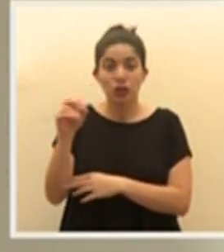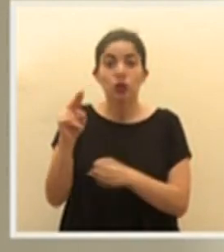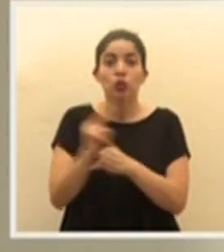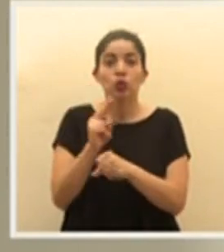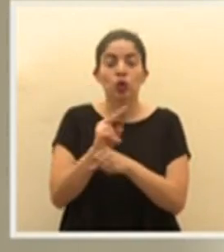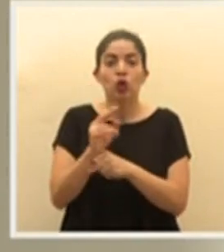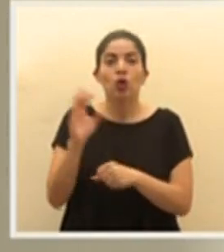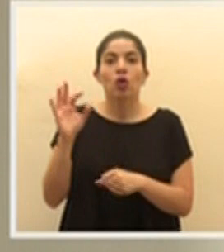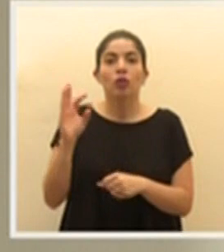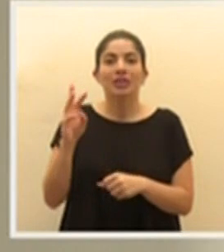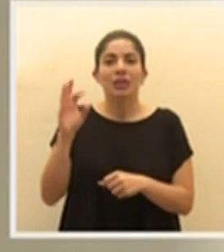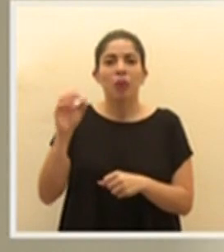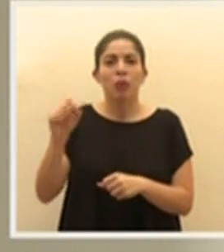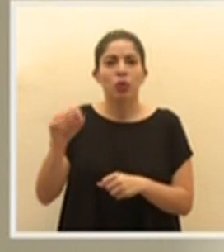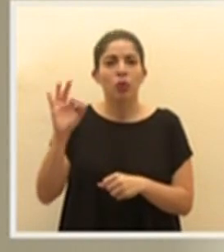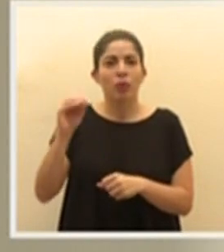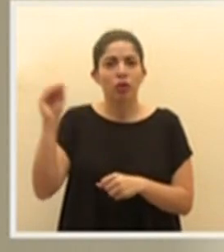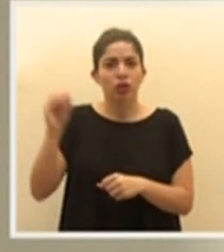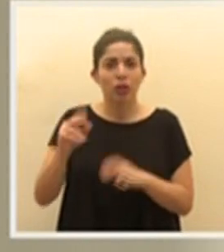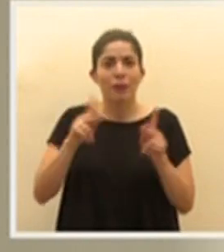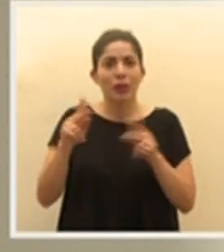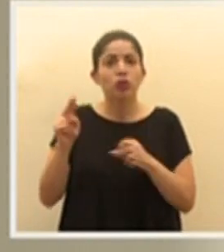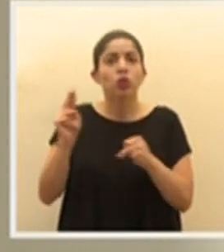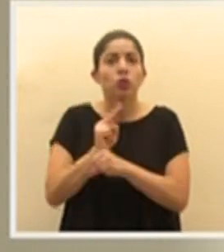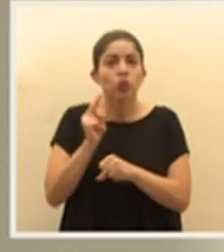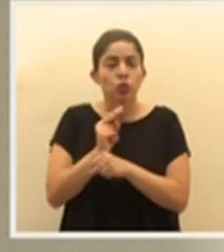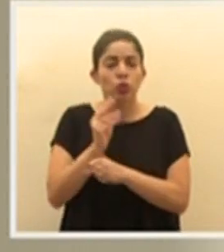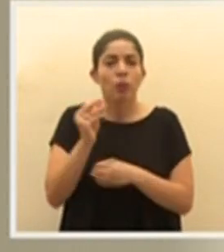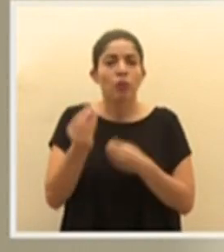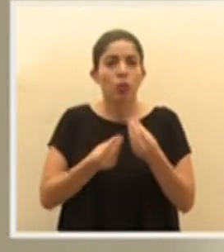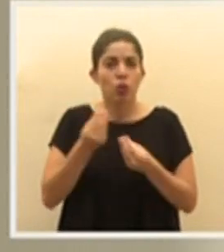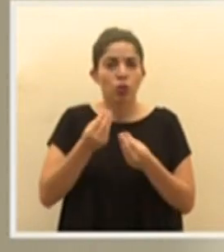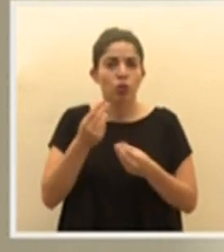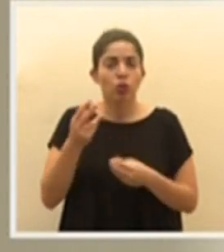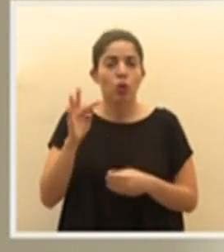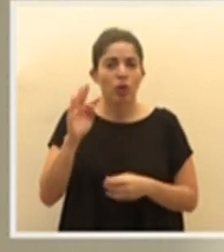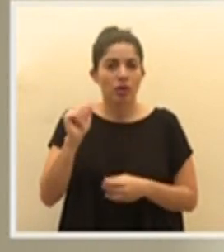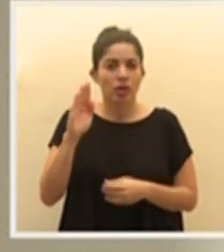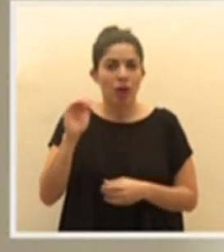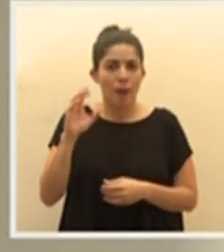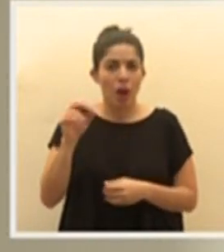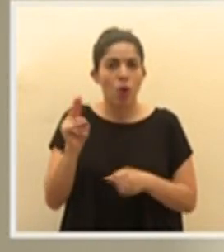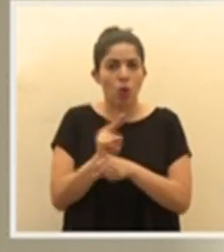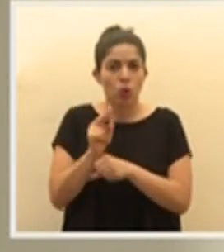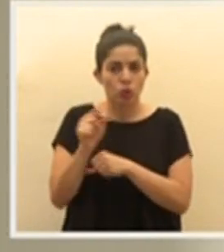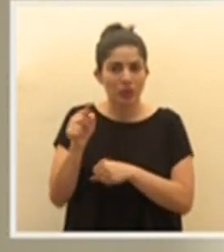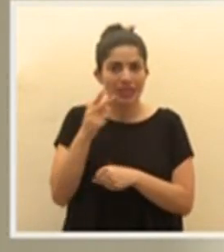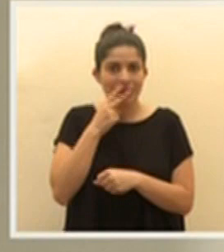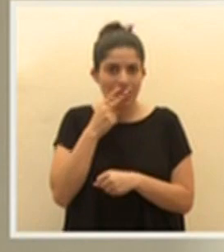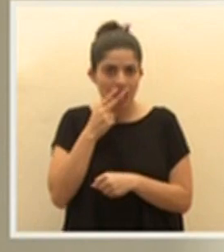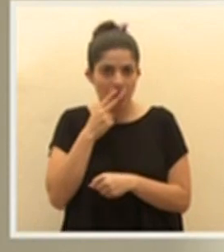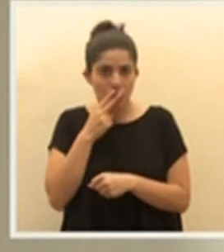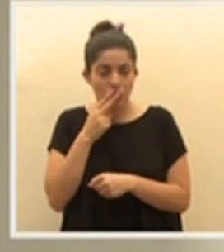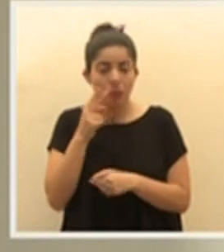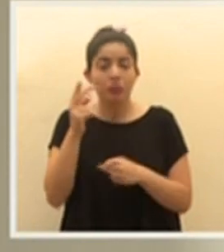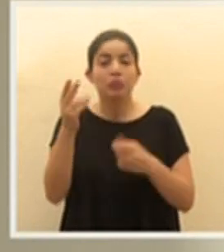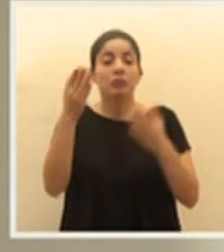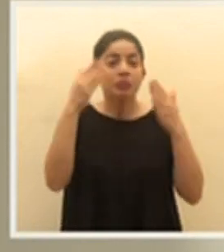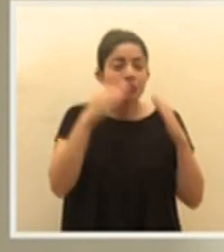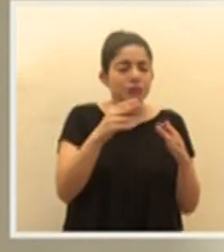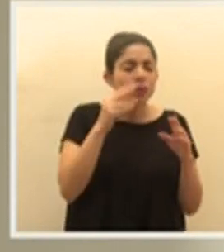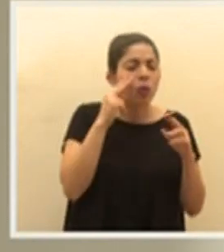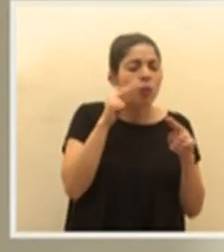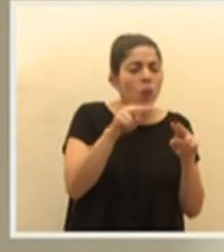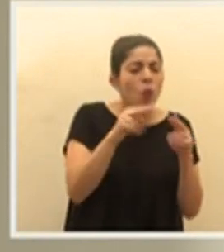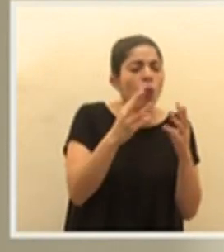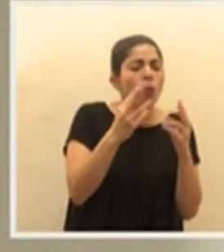91.9% de las personas que consumen algún producto de tabaco. Y cuando nos vamos a la edad promedio